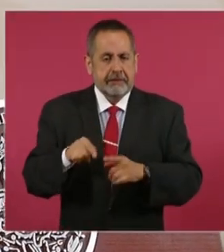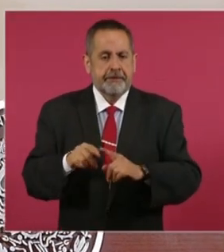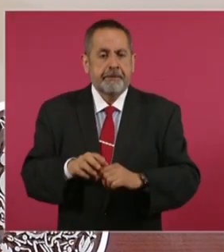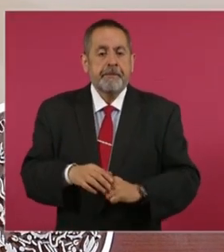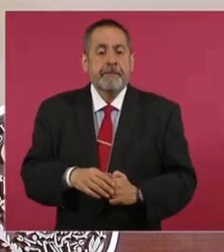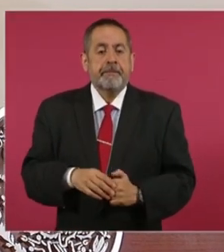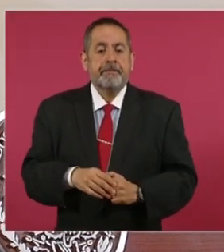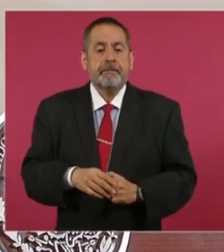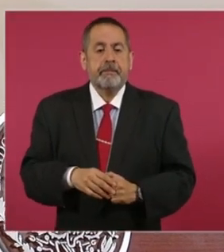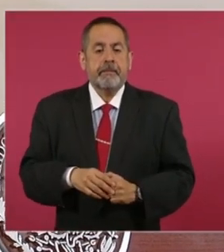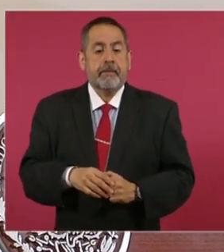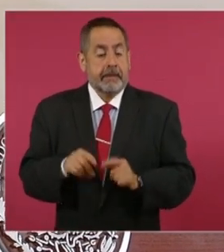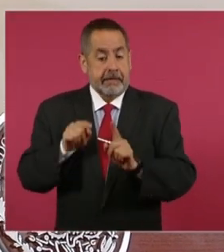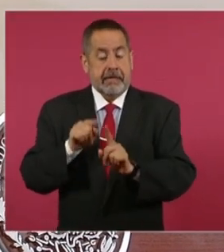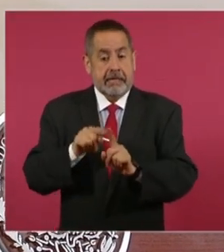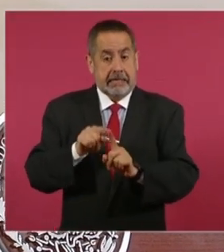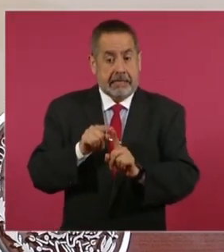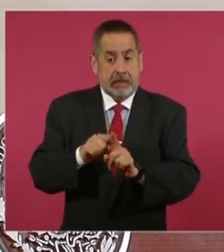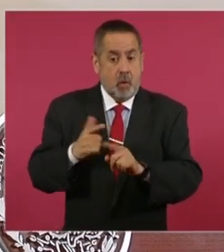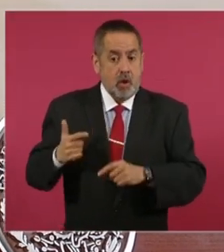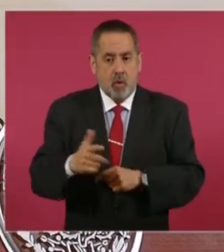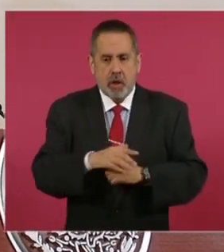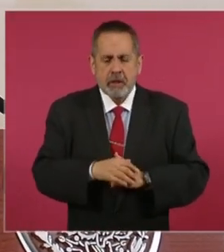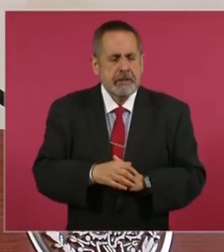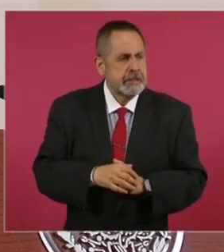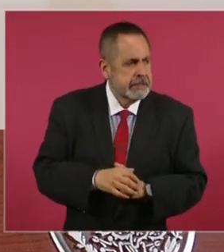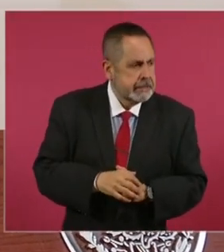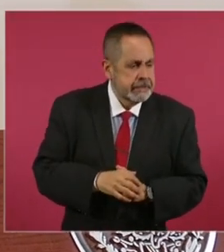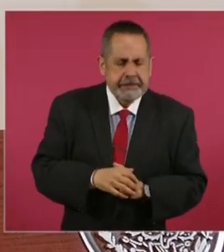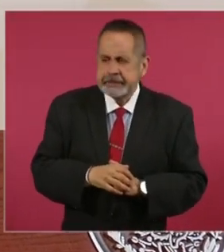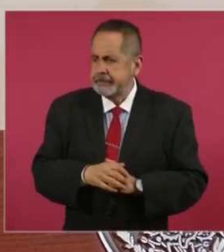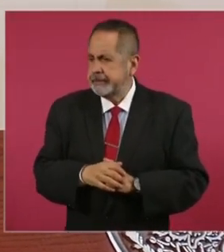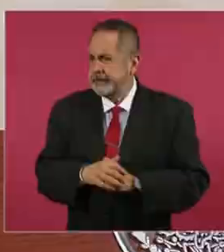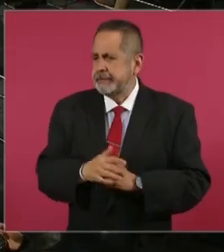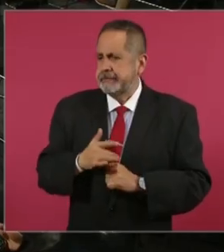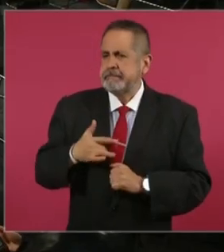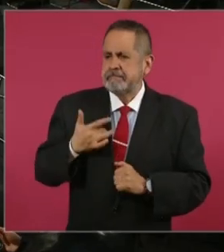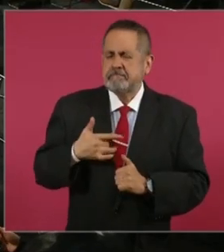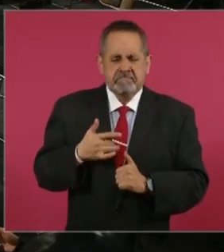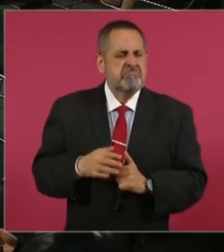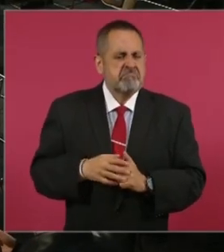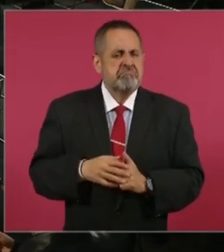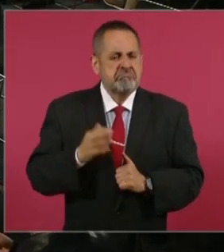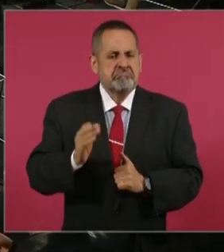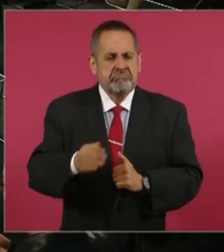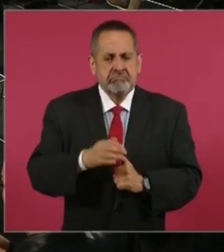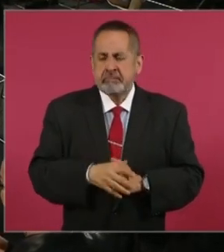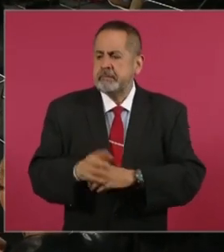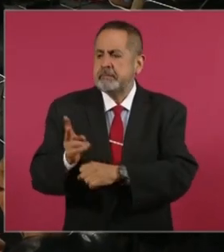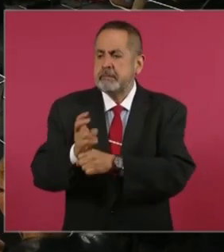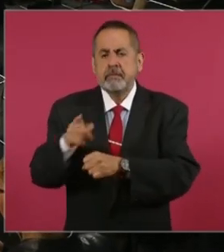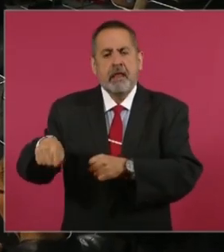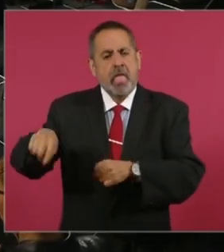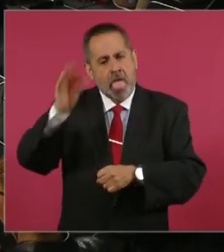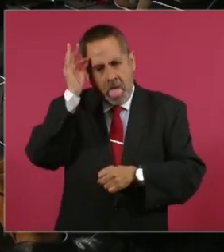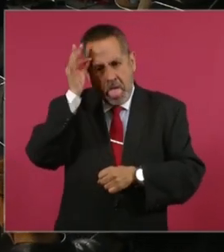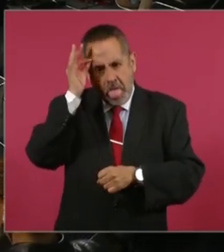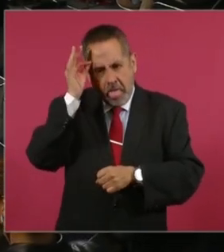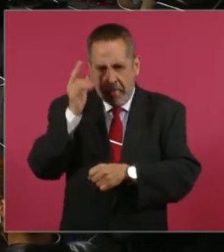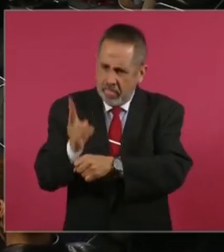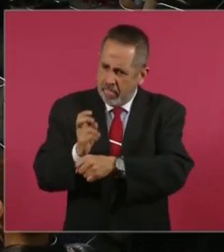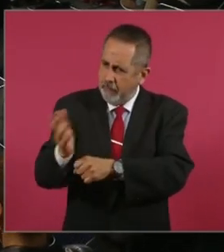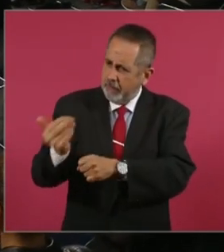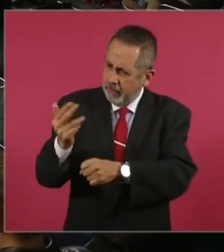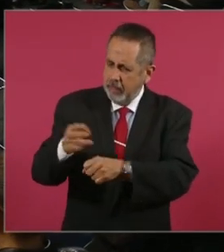y invitó a los peones a que se